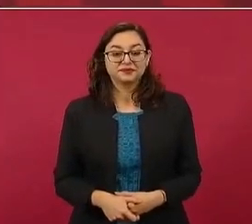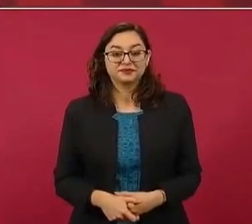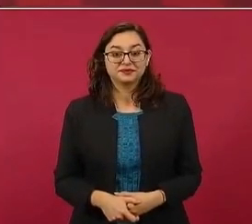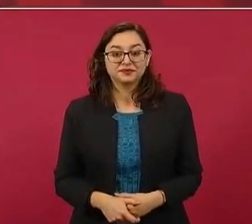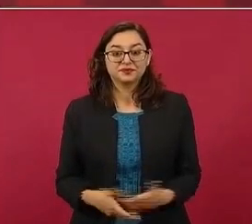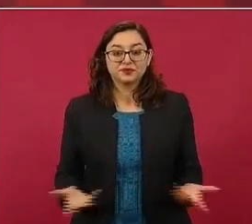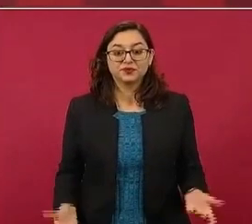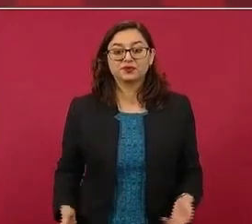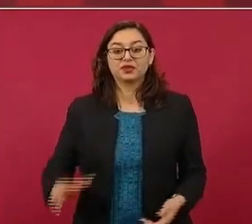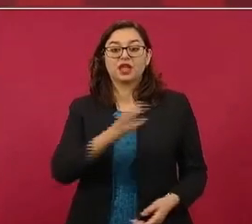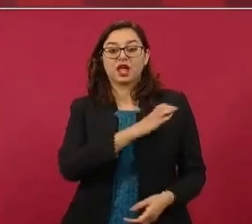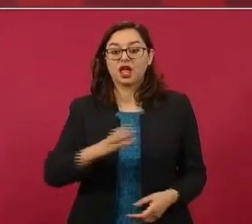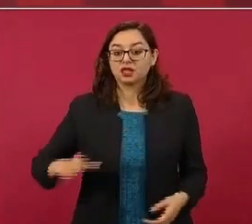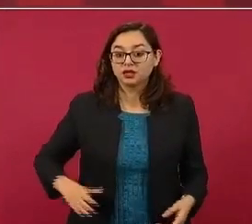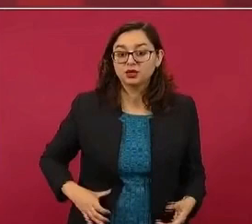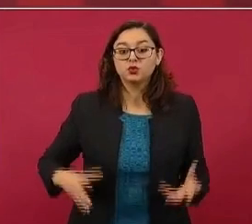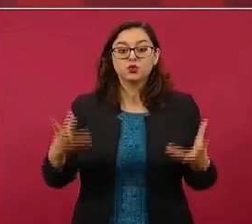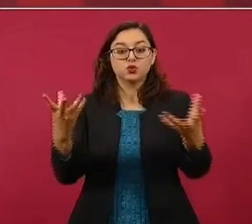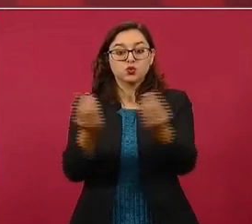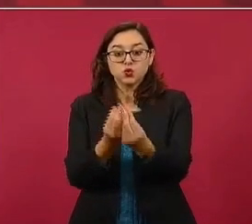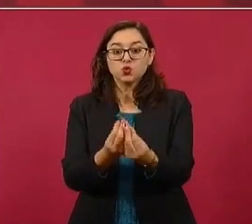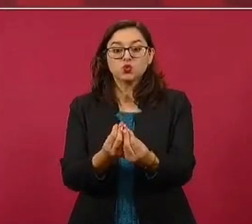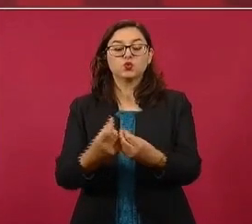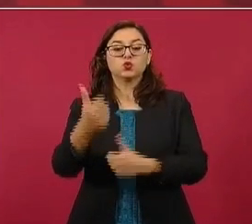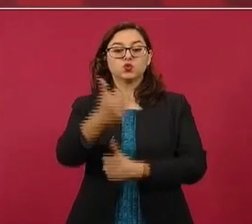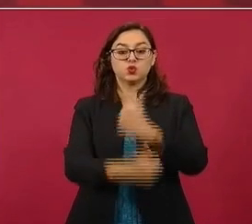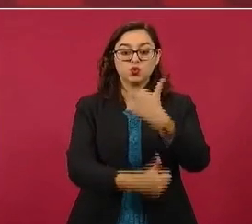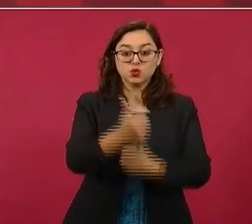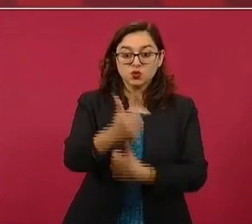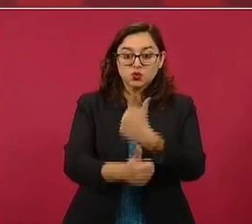postulan a los mismos candidatos,